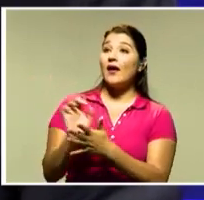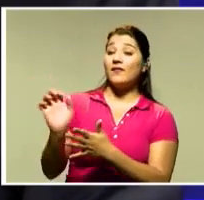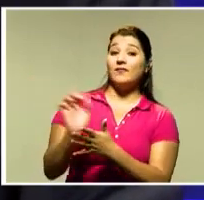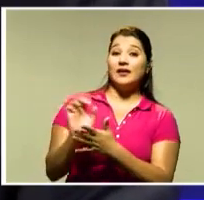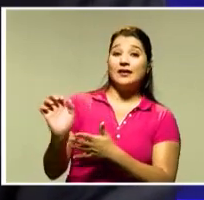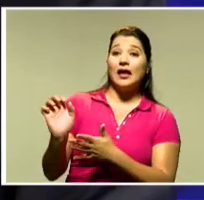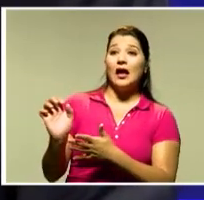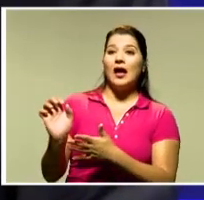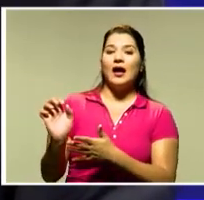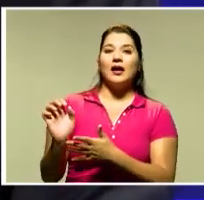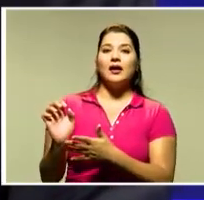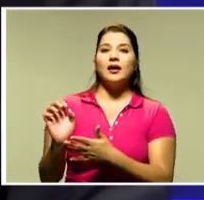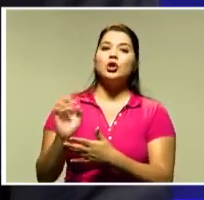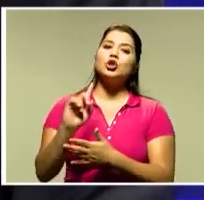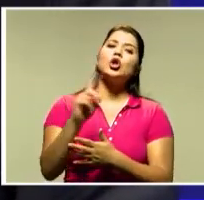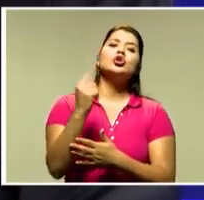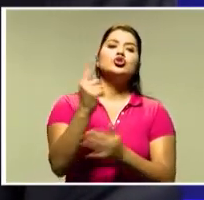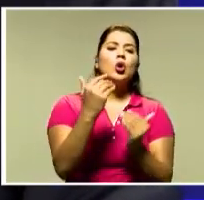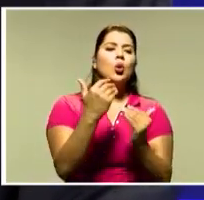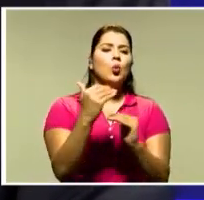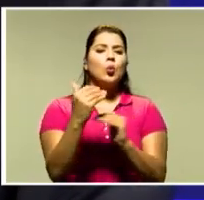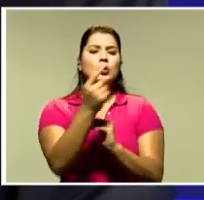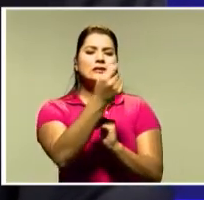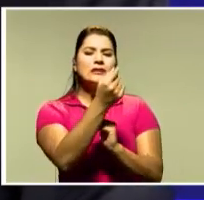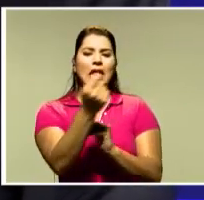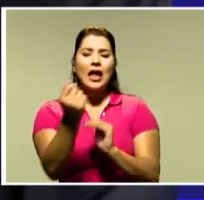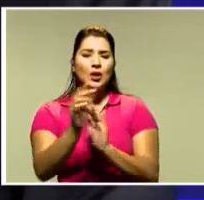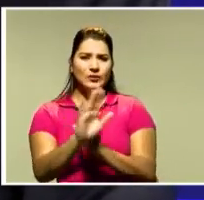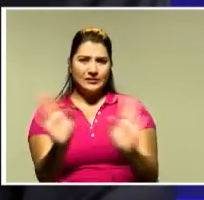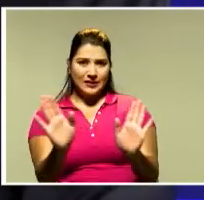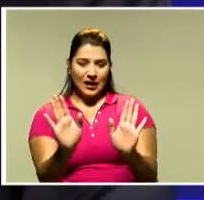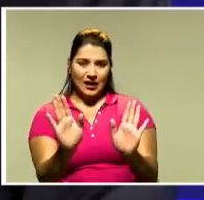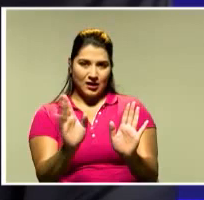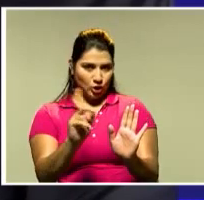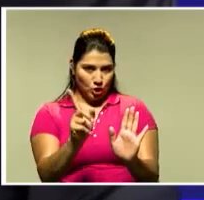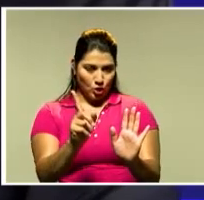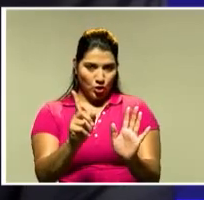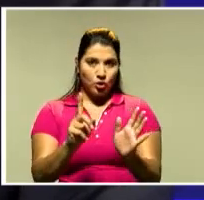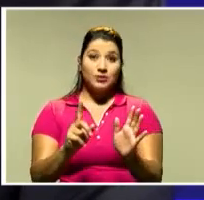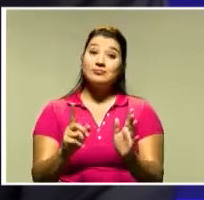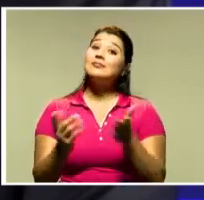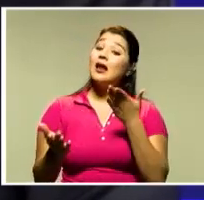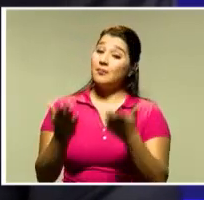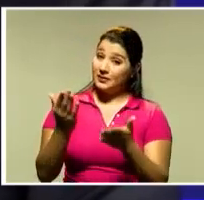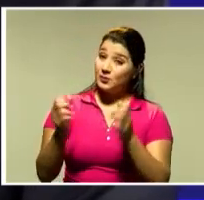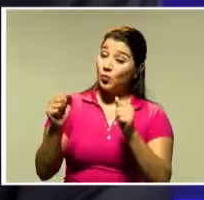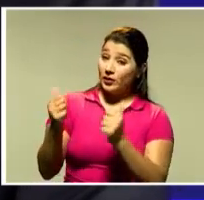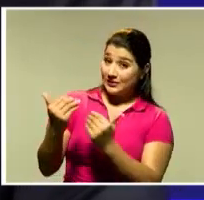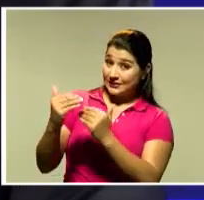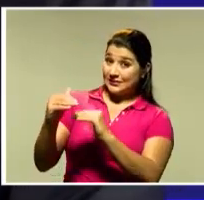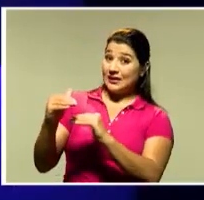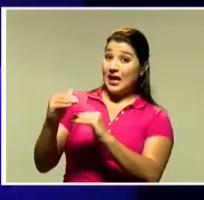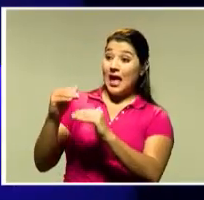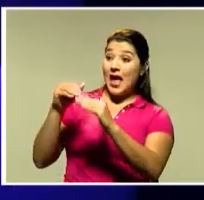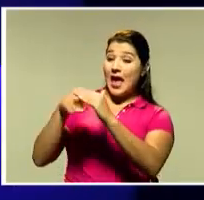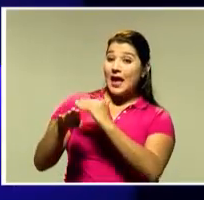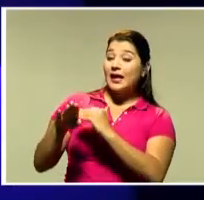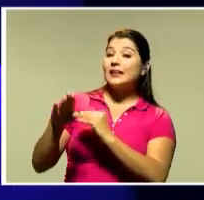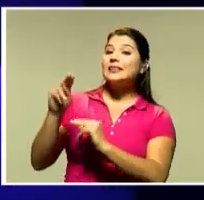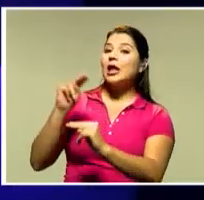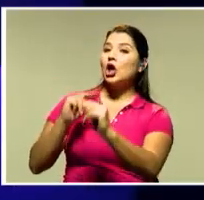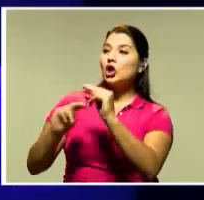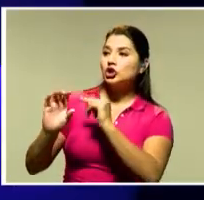en salarios y en otros rubros, podría implicar un freno a inversiones. Ahí ya no estamos hablando